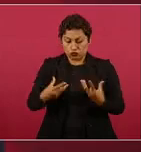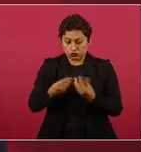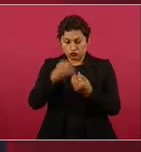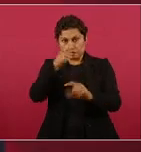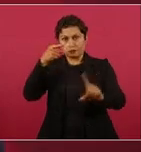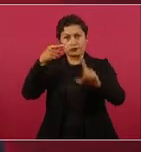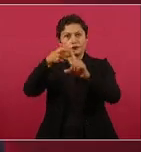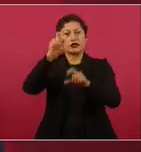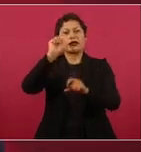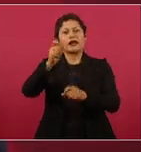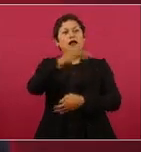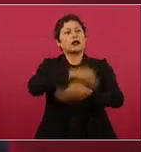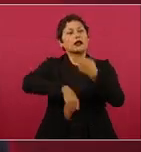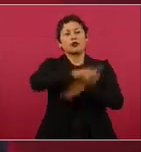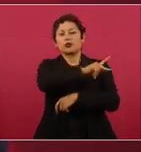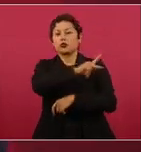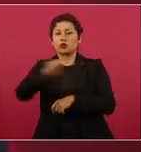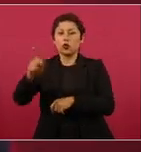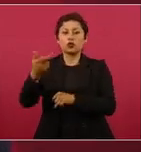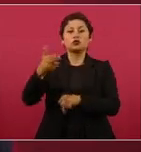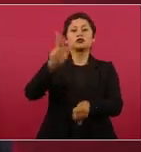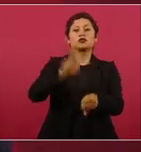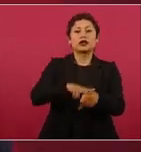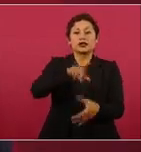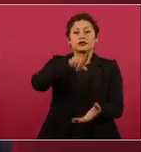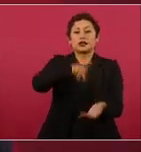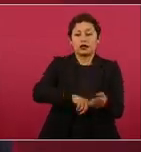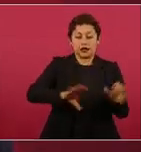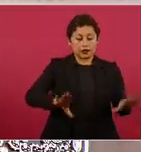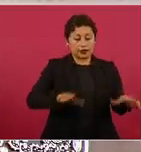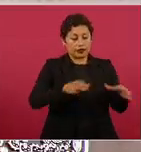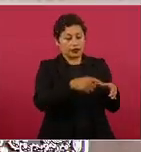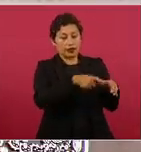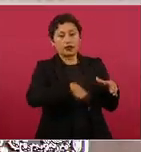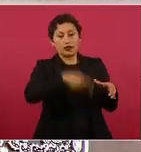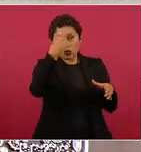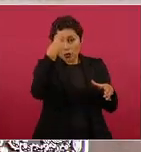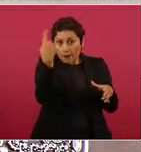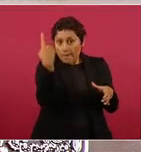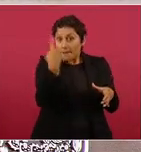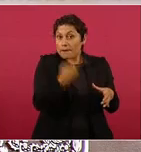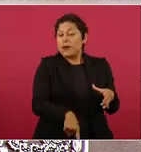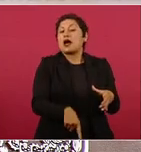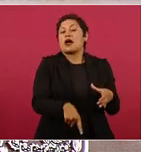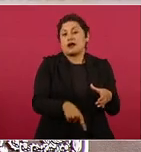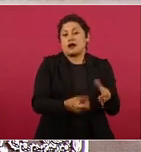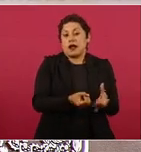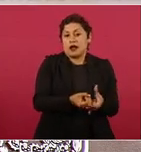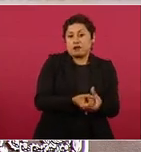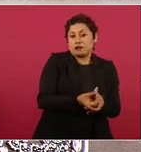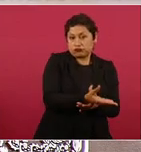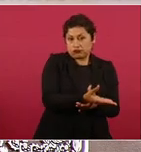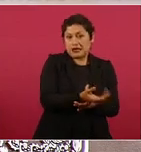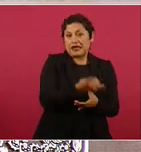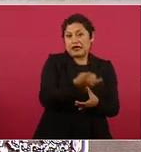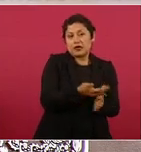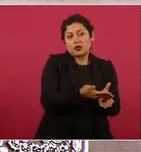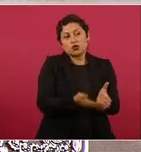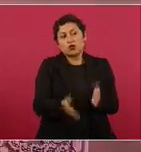existan las salas de labor, parto y recuperación y que en ellas exista